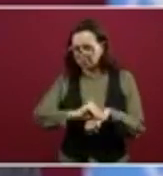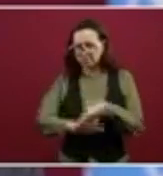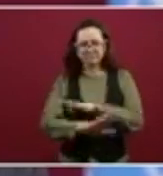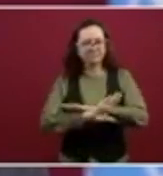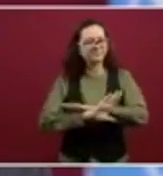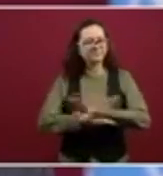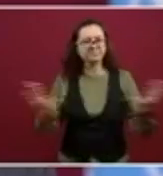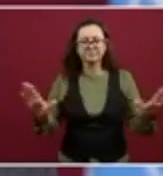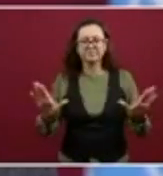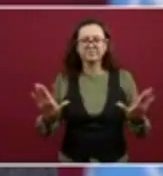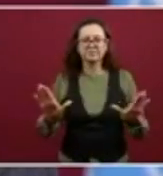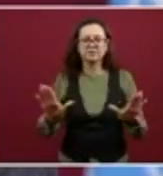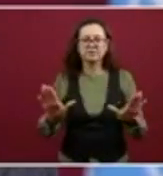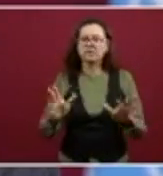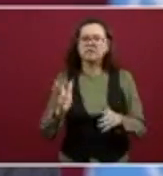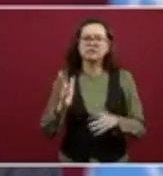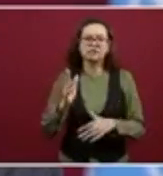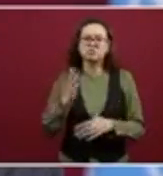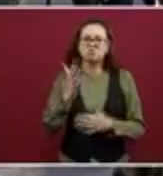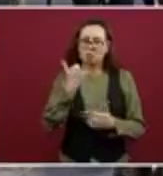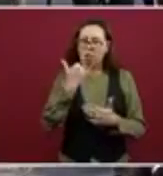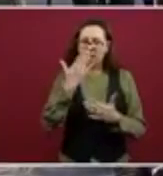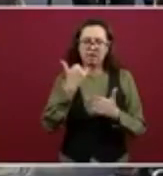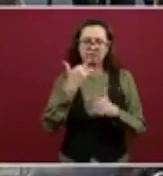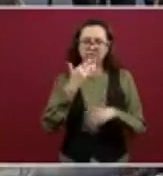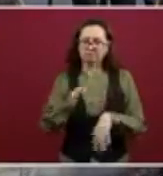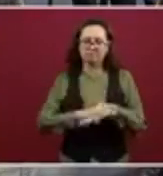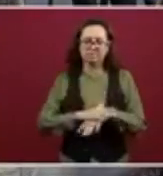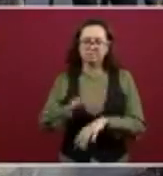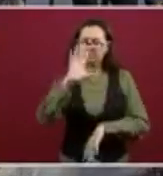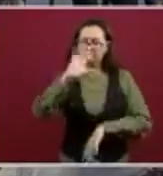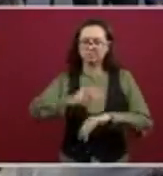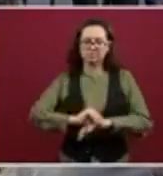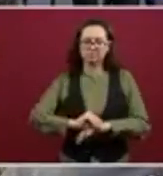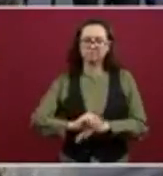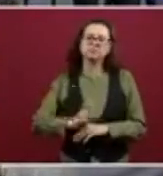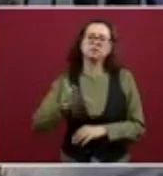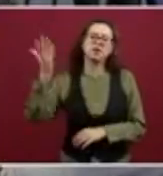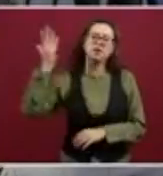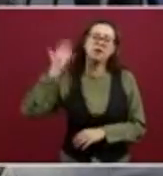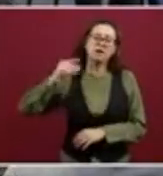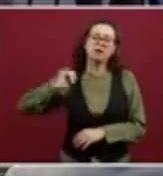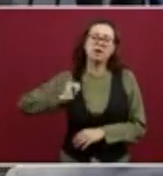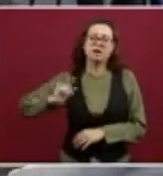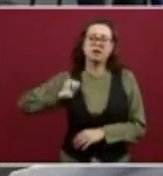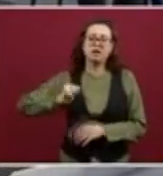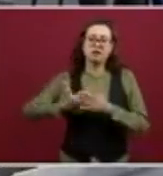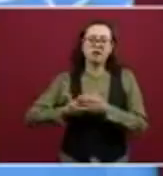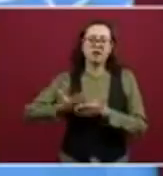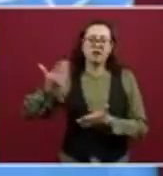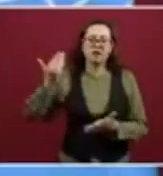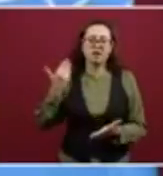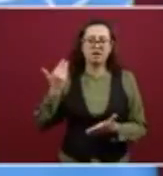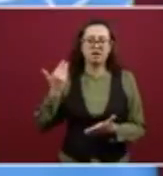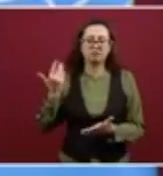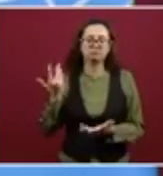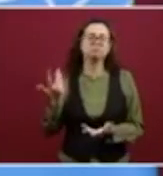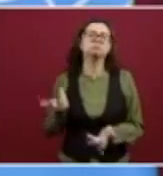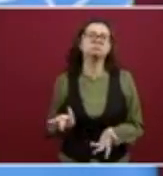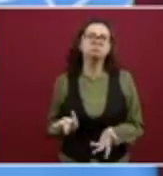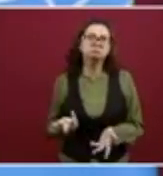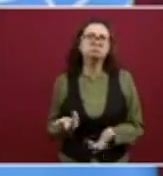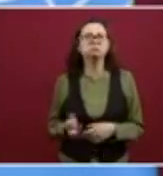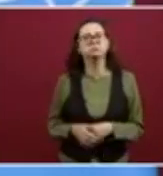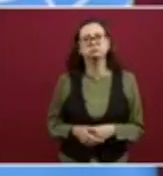ya no se tolera la corrupción. Entonces, antes Pues